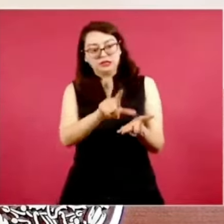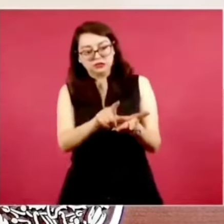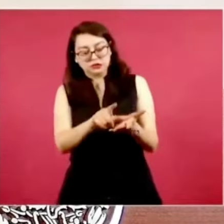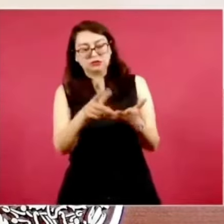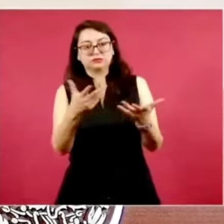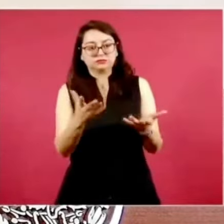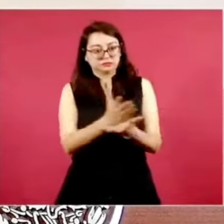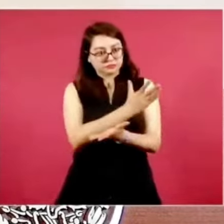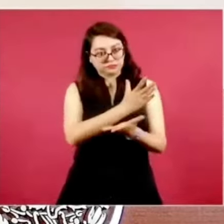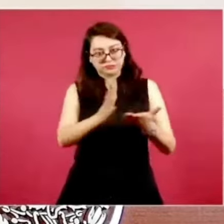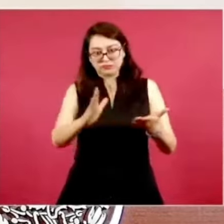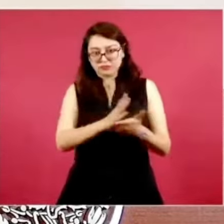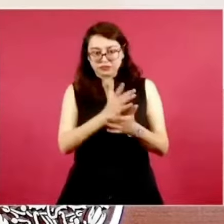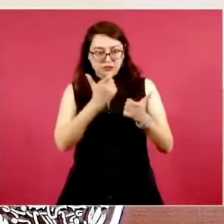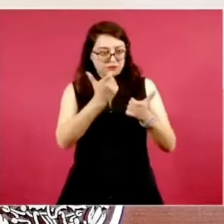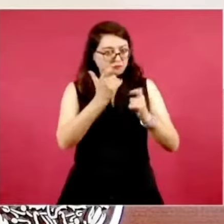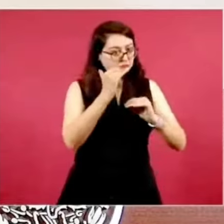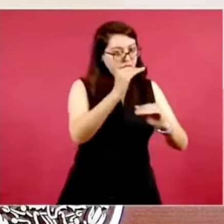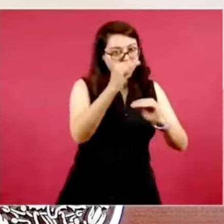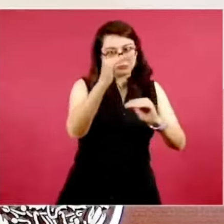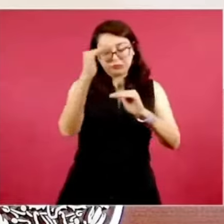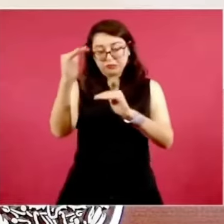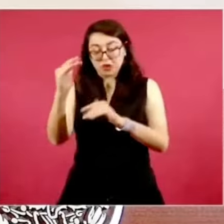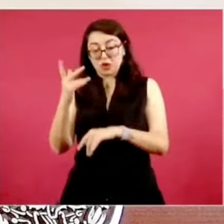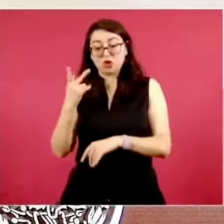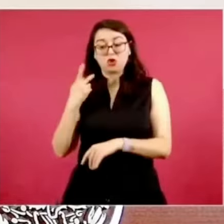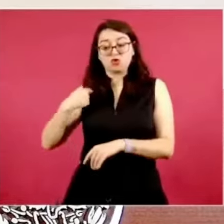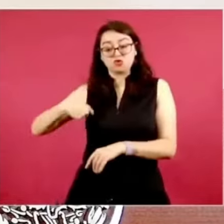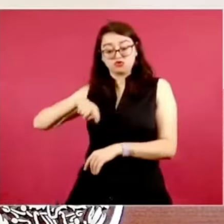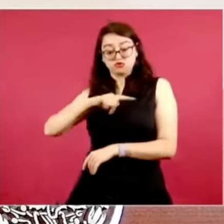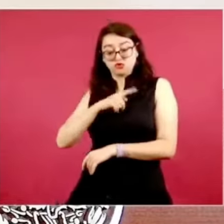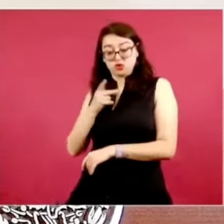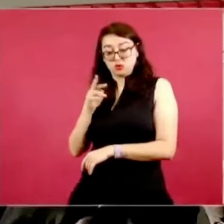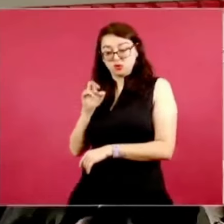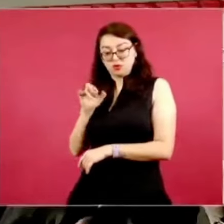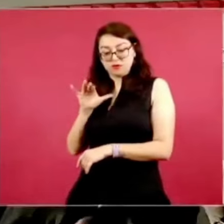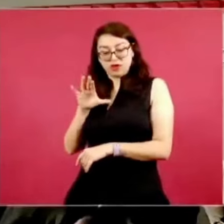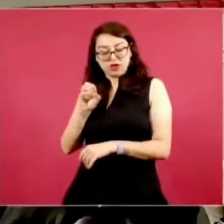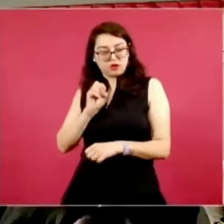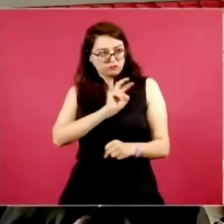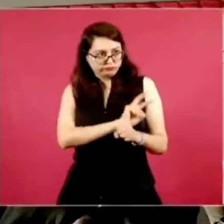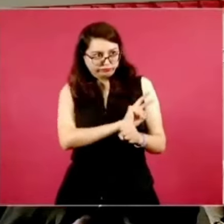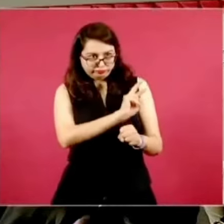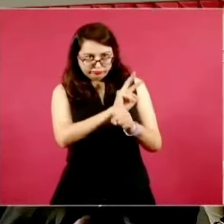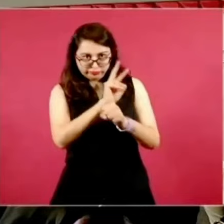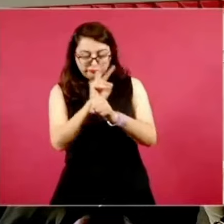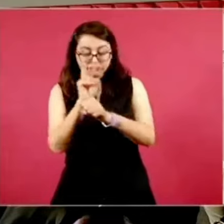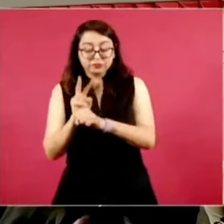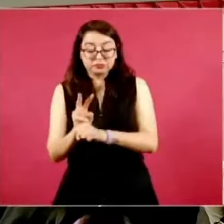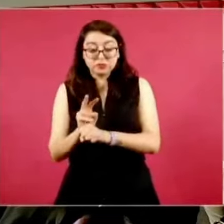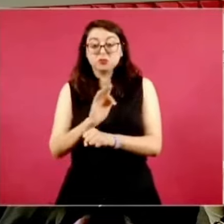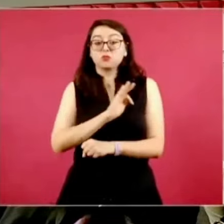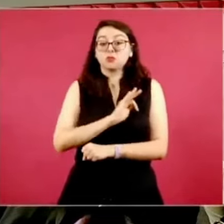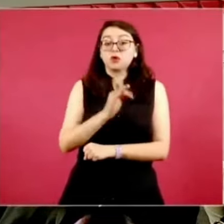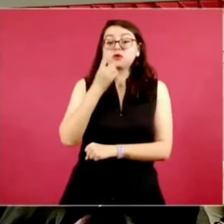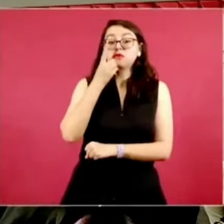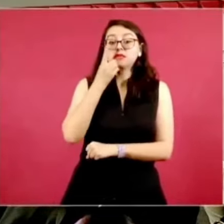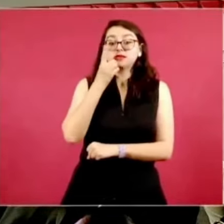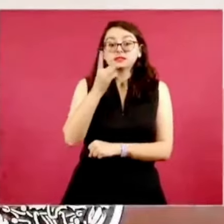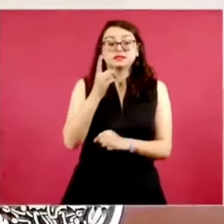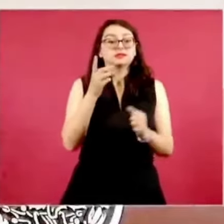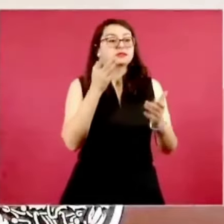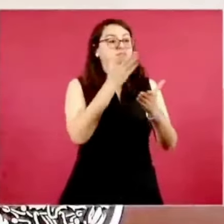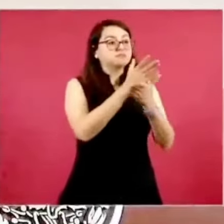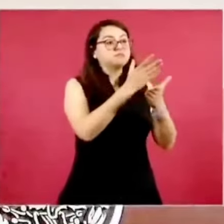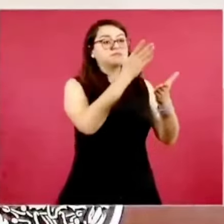cumpla y así la semana pasada con con orgullo decimos que de las 860 visitas en